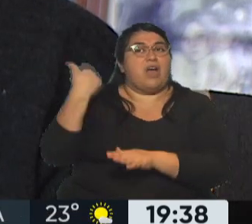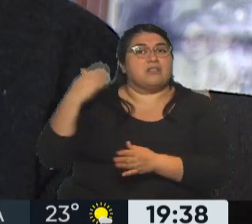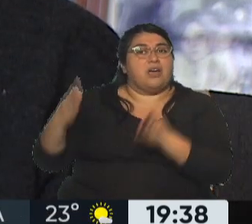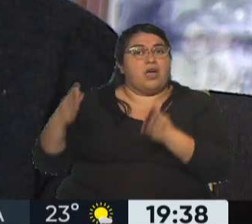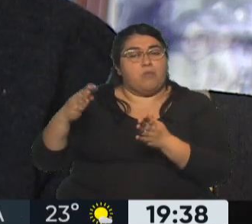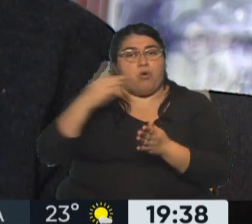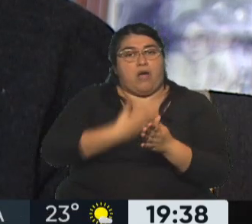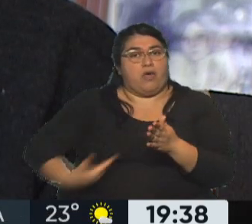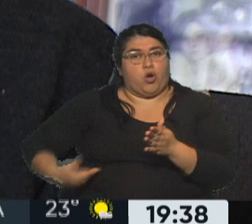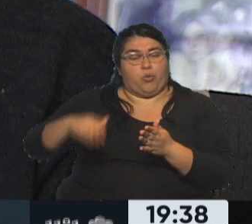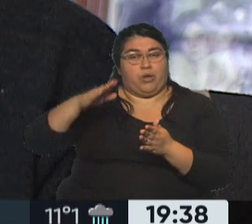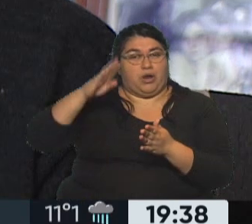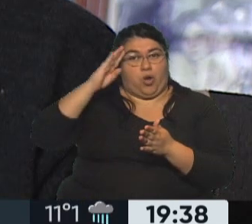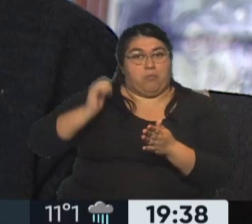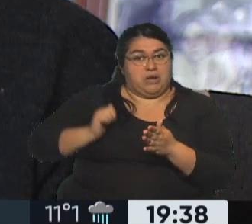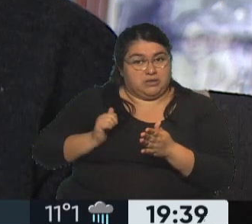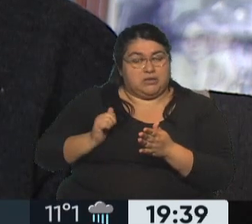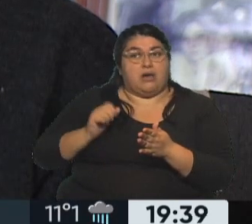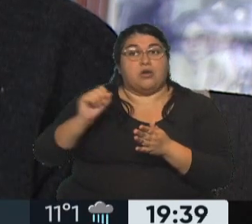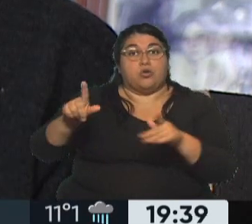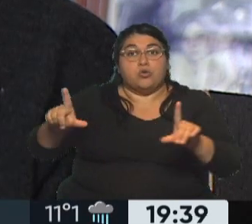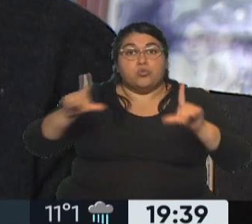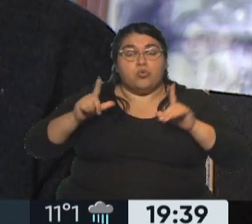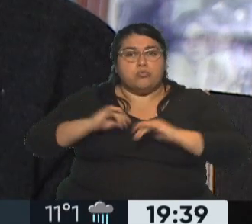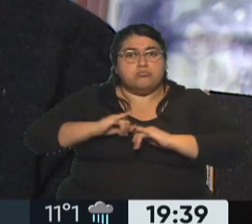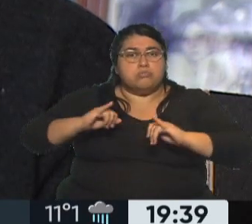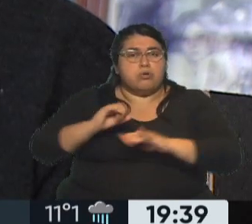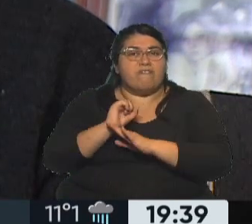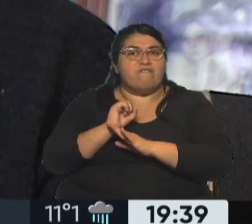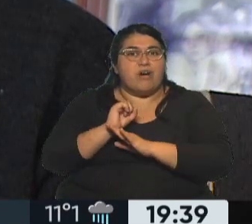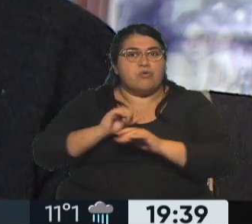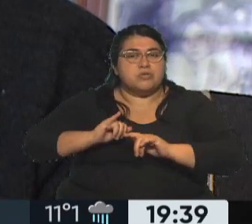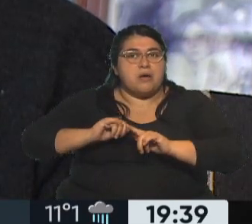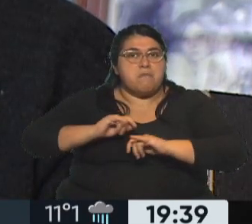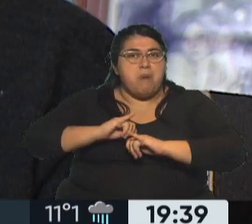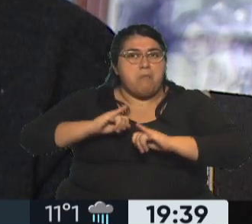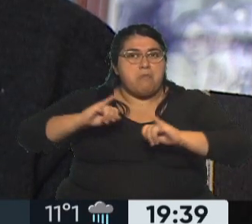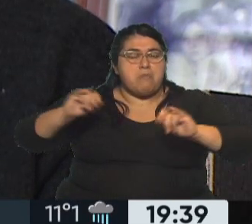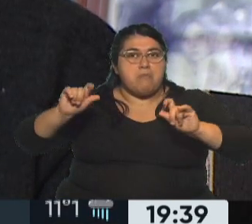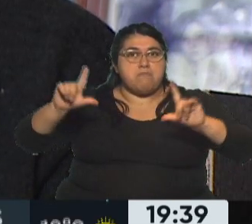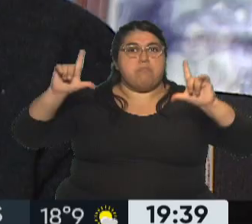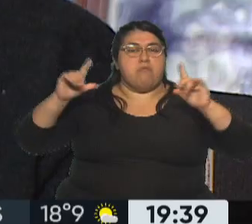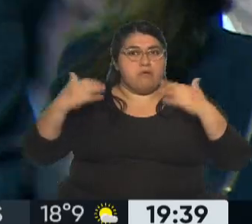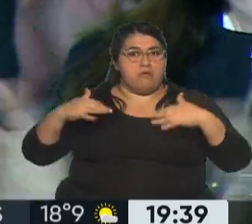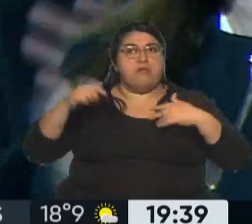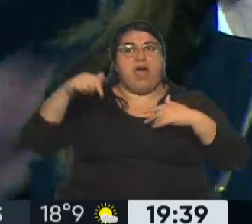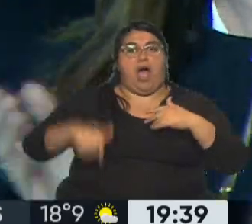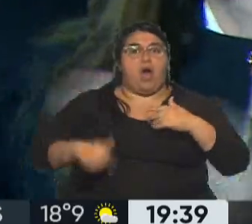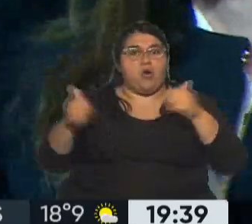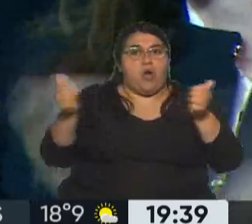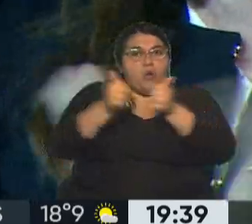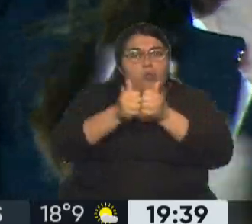a esa pequeña fama que construyó se fue pegando a Javier milei y hoy es su candidata